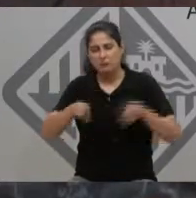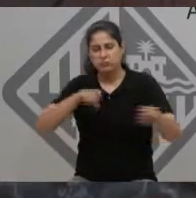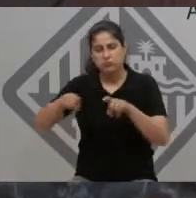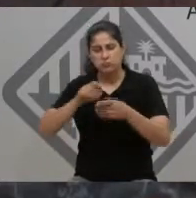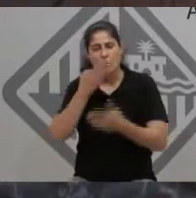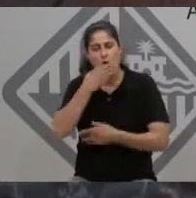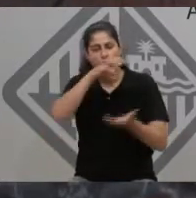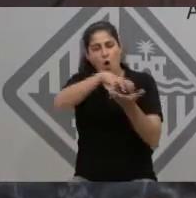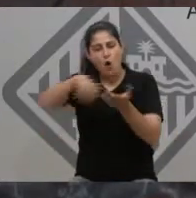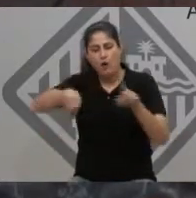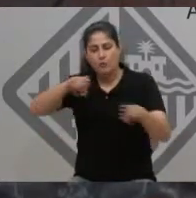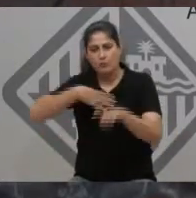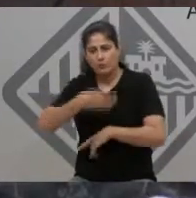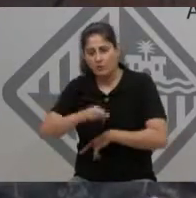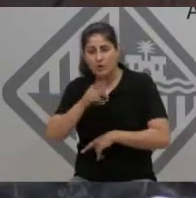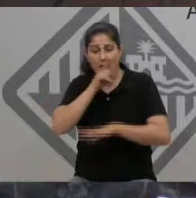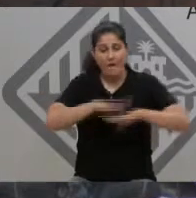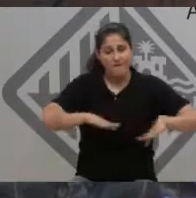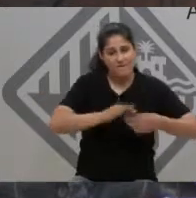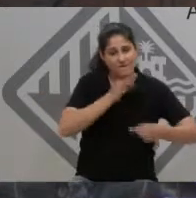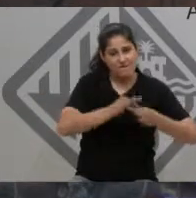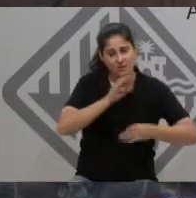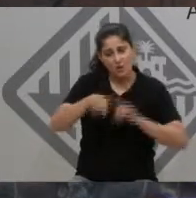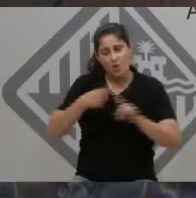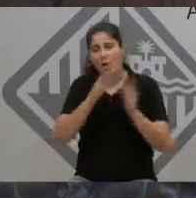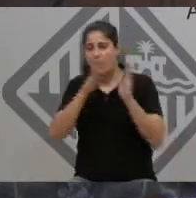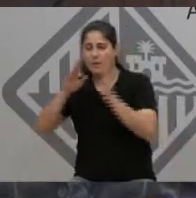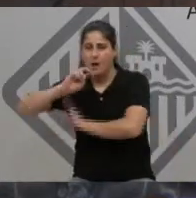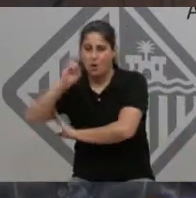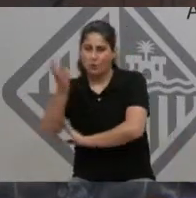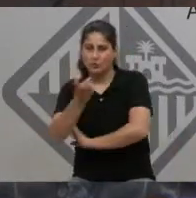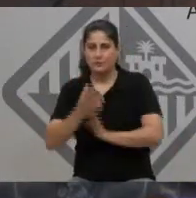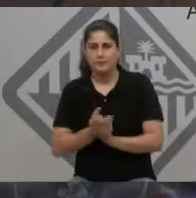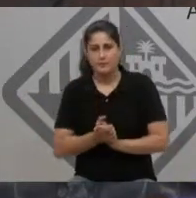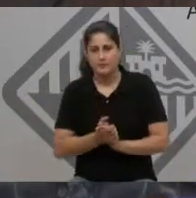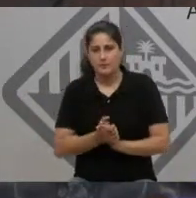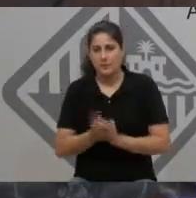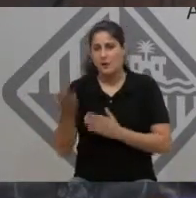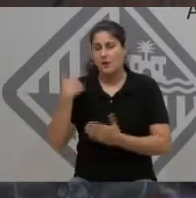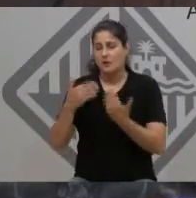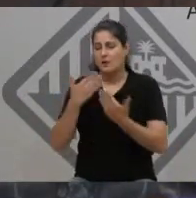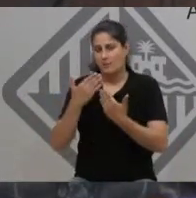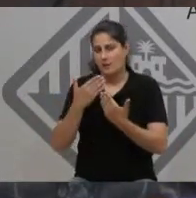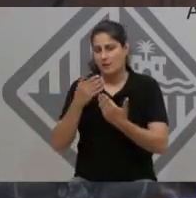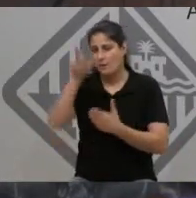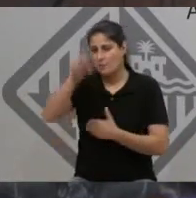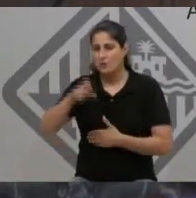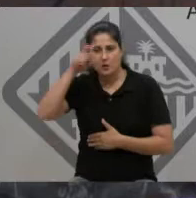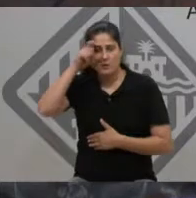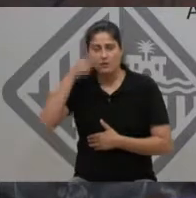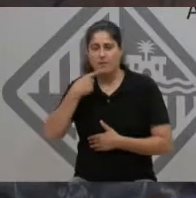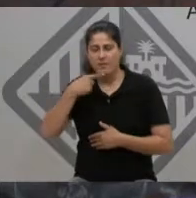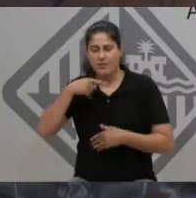educativos a los padres, tanto en la educación infantil como en las siguientes etapas educativas. Ayer, en el debate del Estado de la Ciudad, el señor alcalde